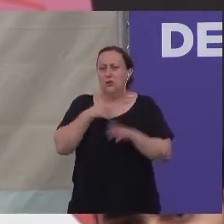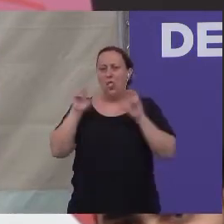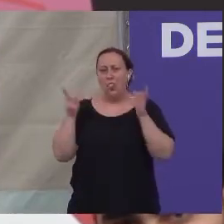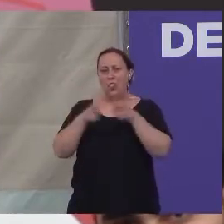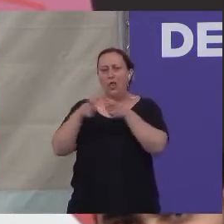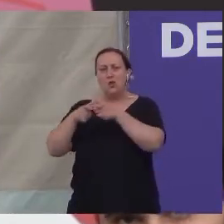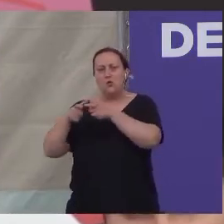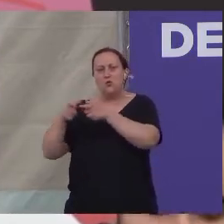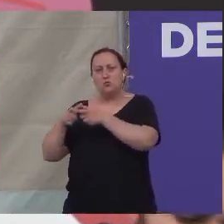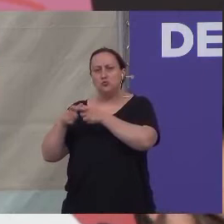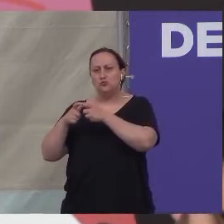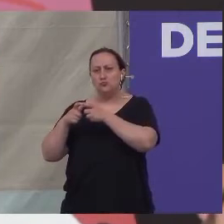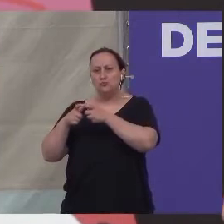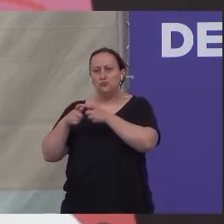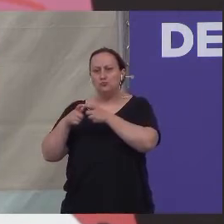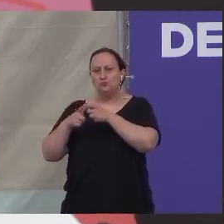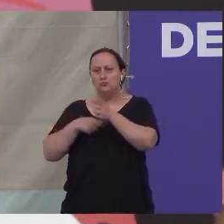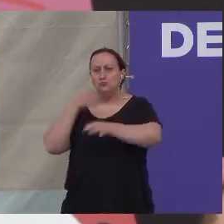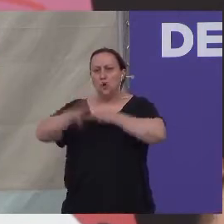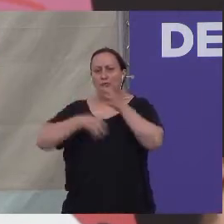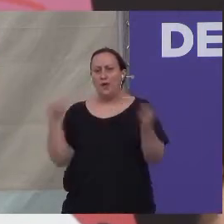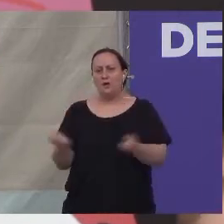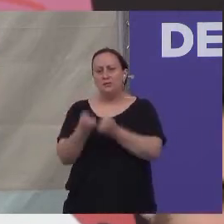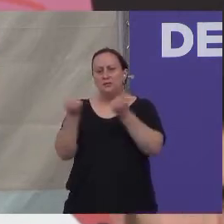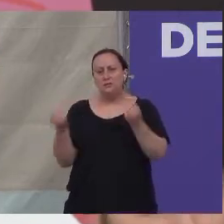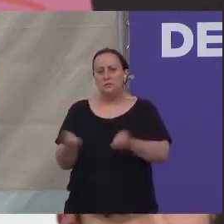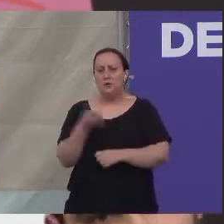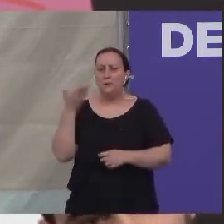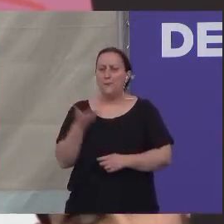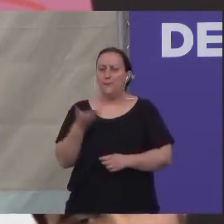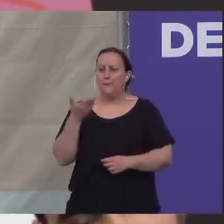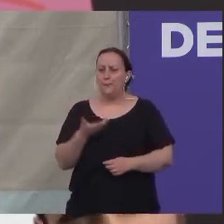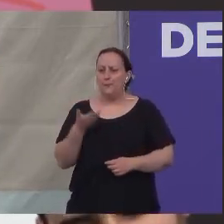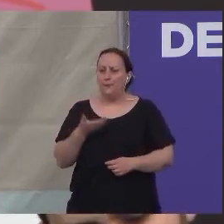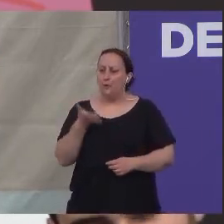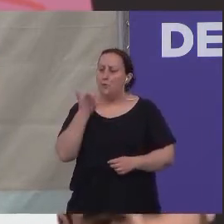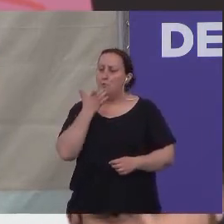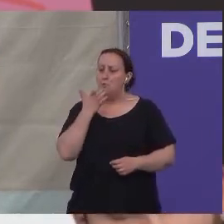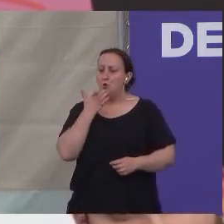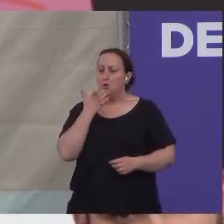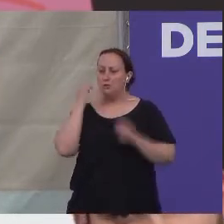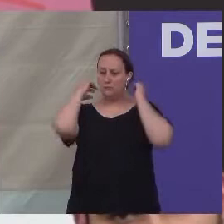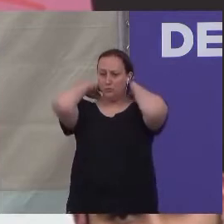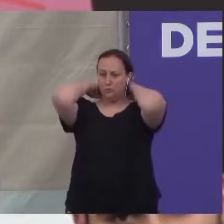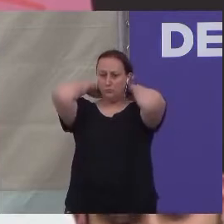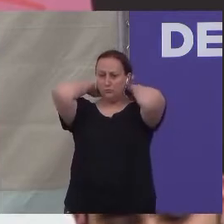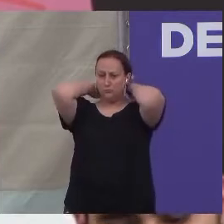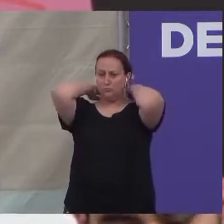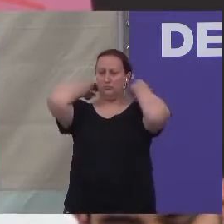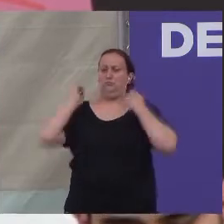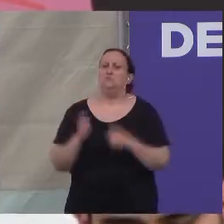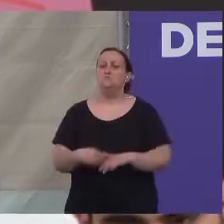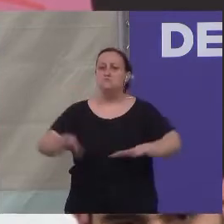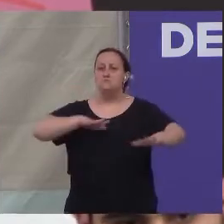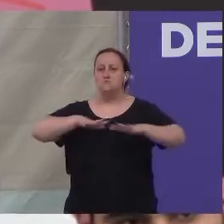cabo actividades muy importantes, como por ejemplo, han participado en los movimientos